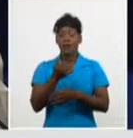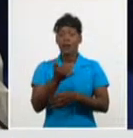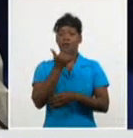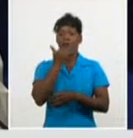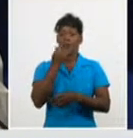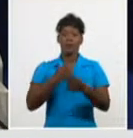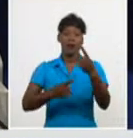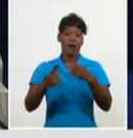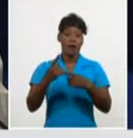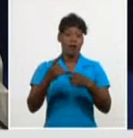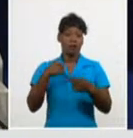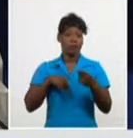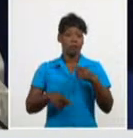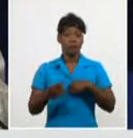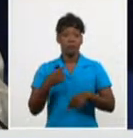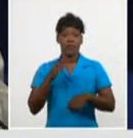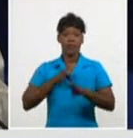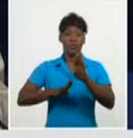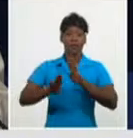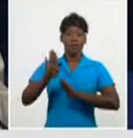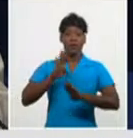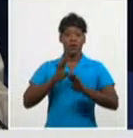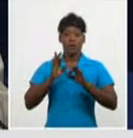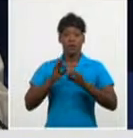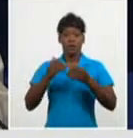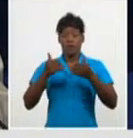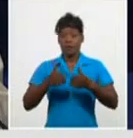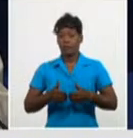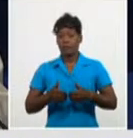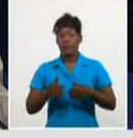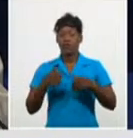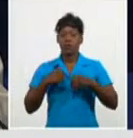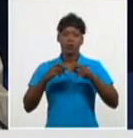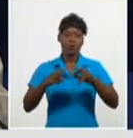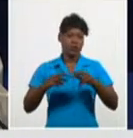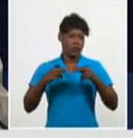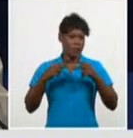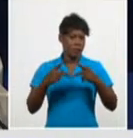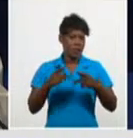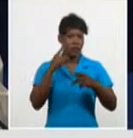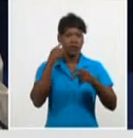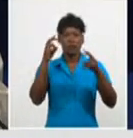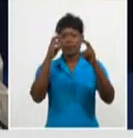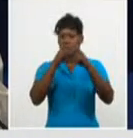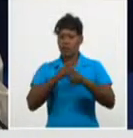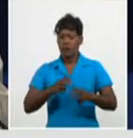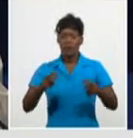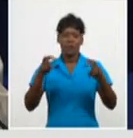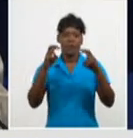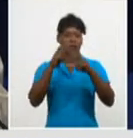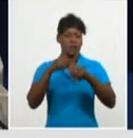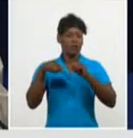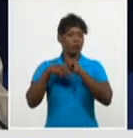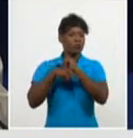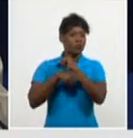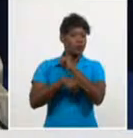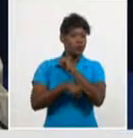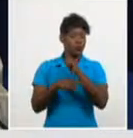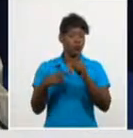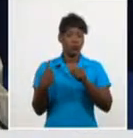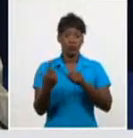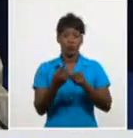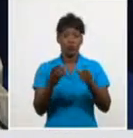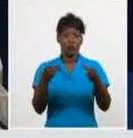inmunológica para defenderse. Reitero, es algo que también se sigue estudiando, que nuestros